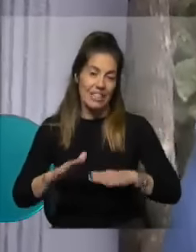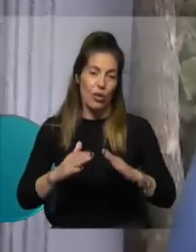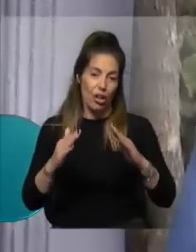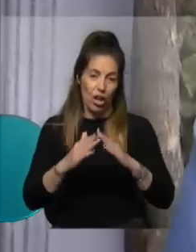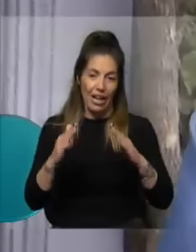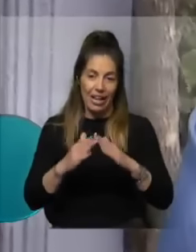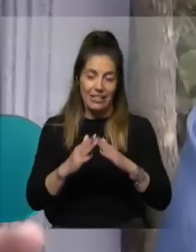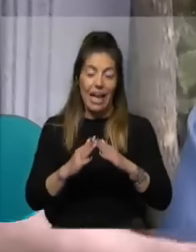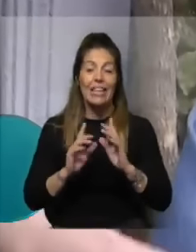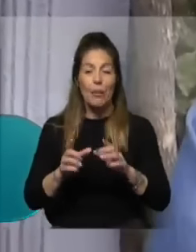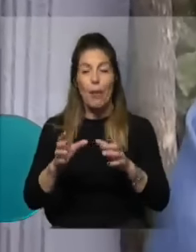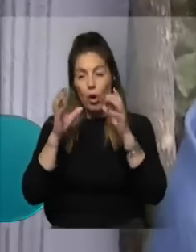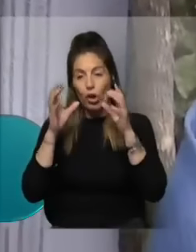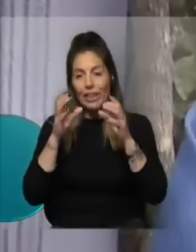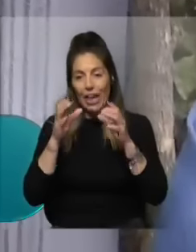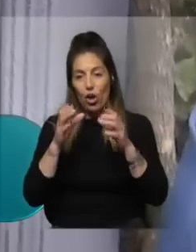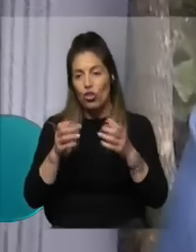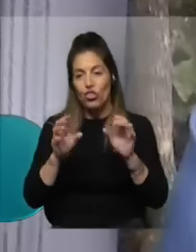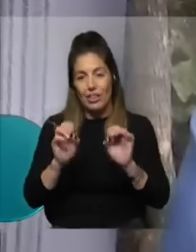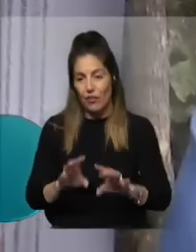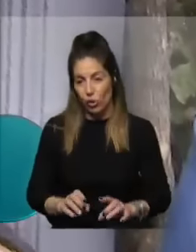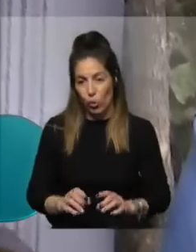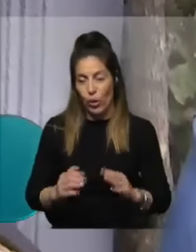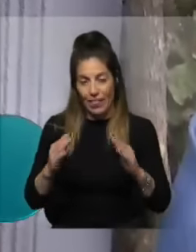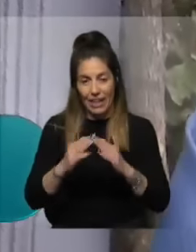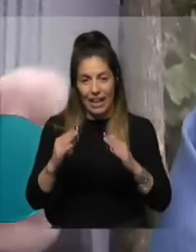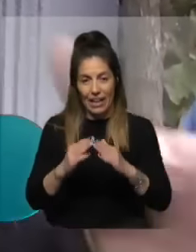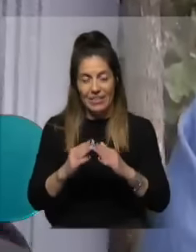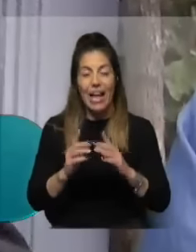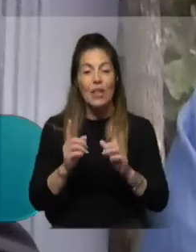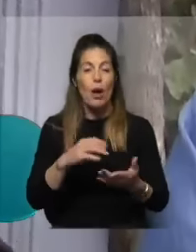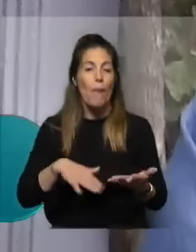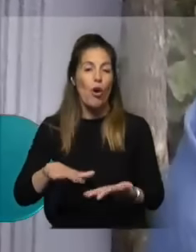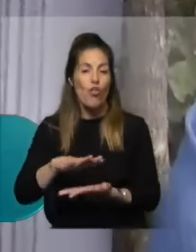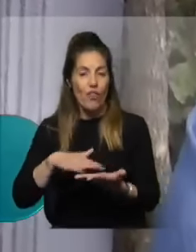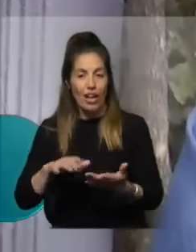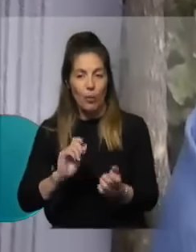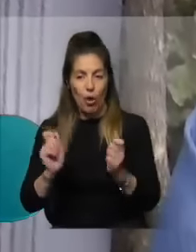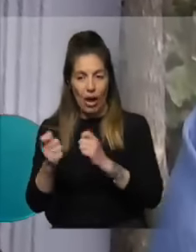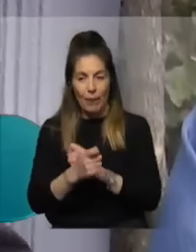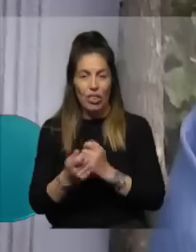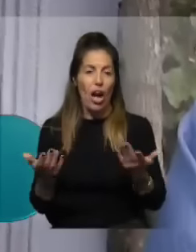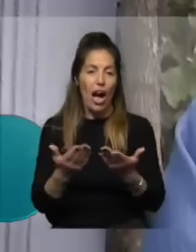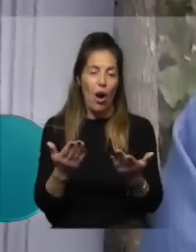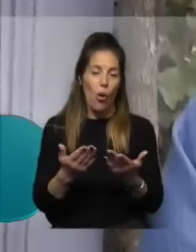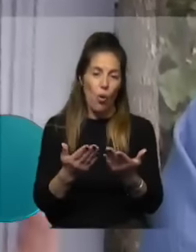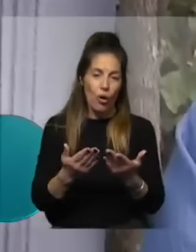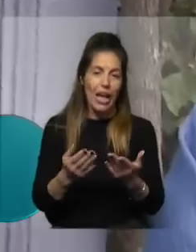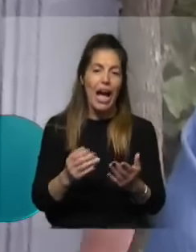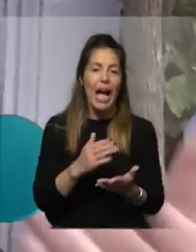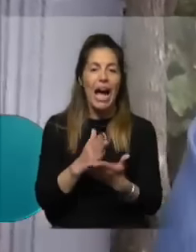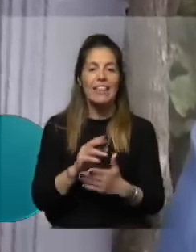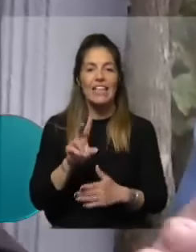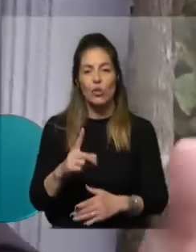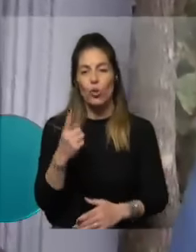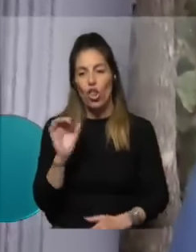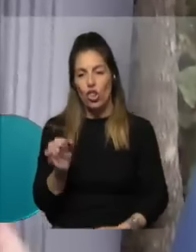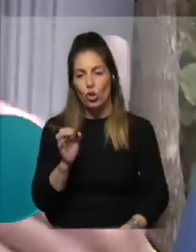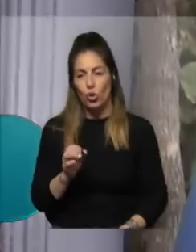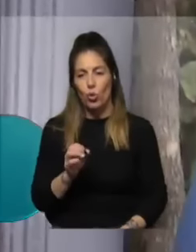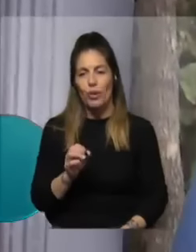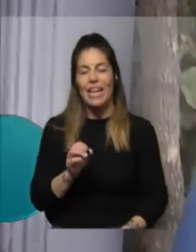año. Y después por barrio vamos rotando. En este momento, por ejemplo, está abierto el llamado para el barrio de Cerrito hasta el 31 de octubre. En el mes de noviembre va a